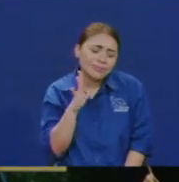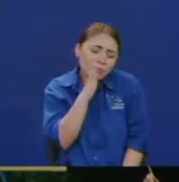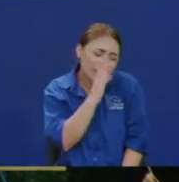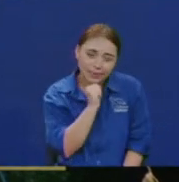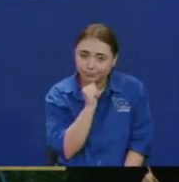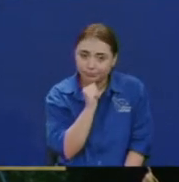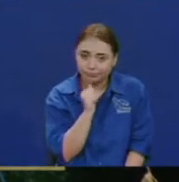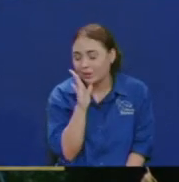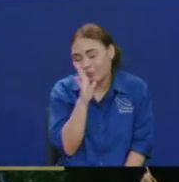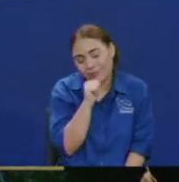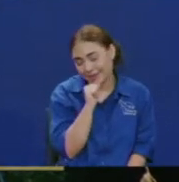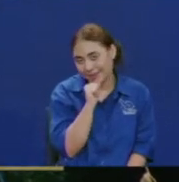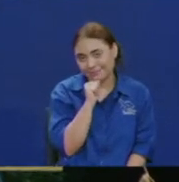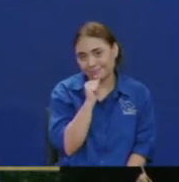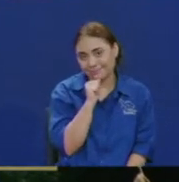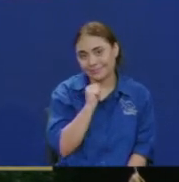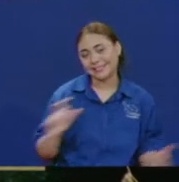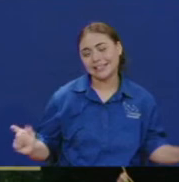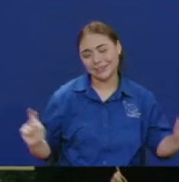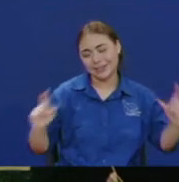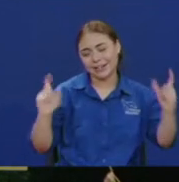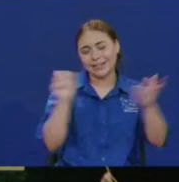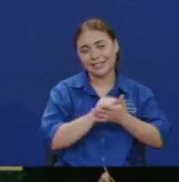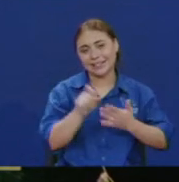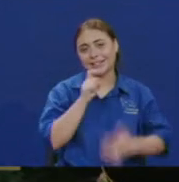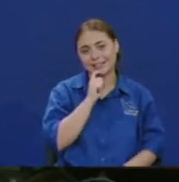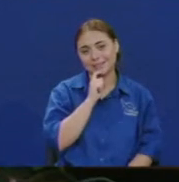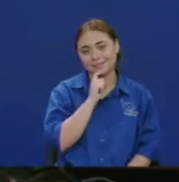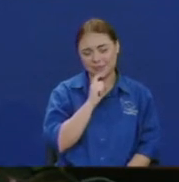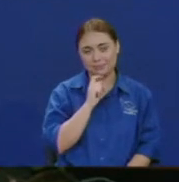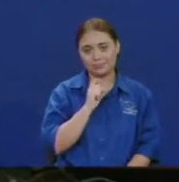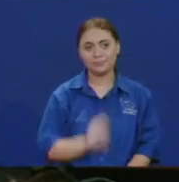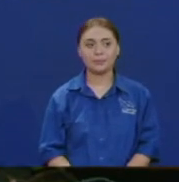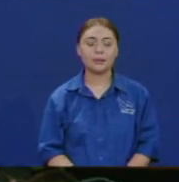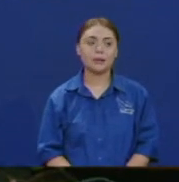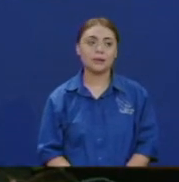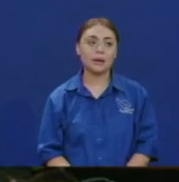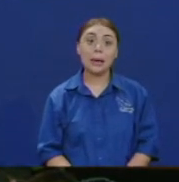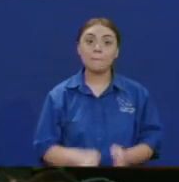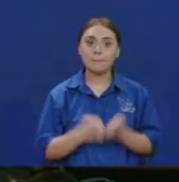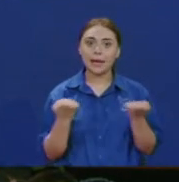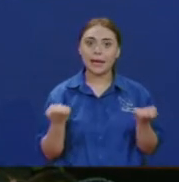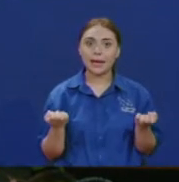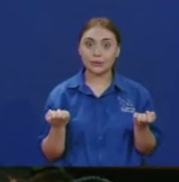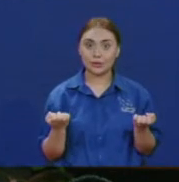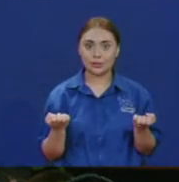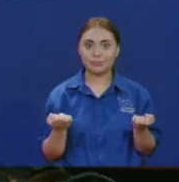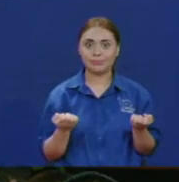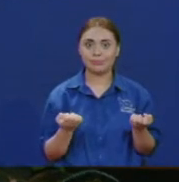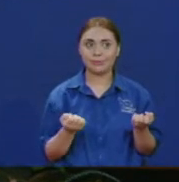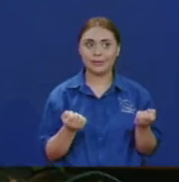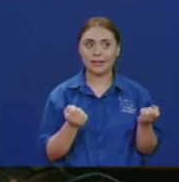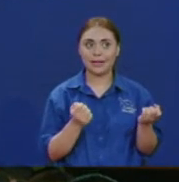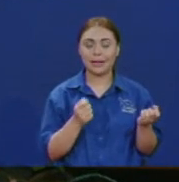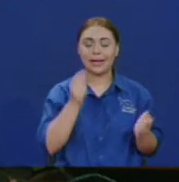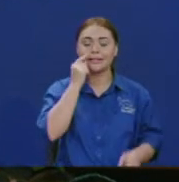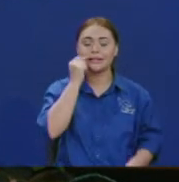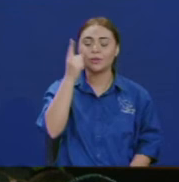no pueden. Pero entonces viene el Señor y dice: Cristo, nuestra Pascua,